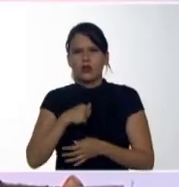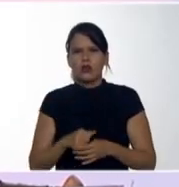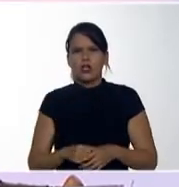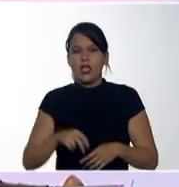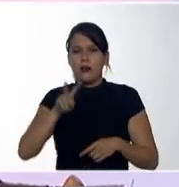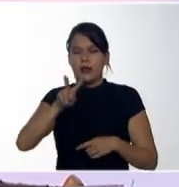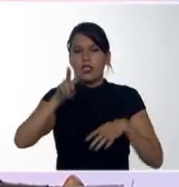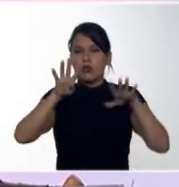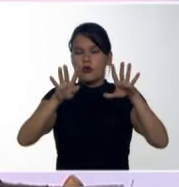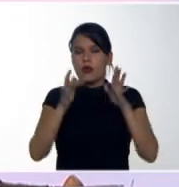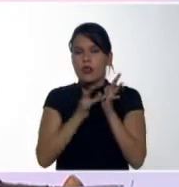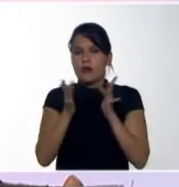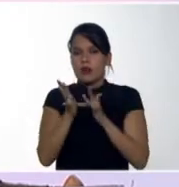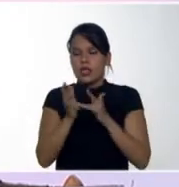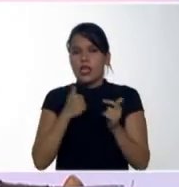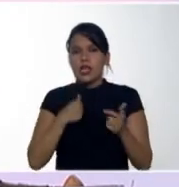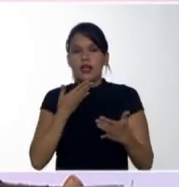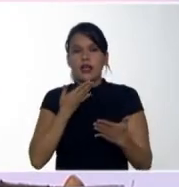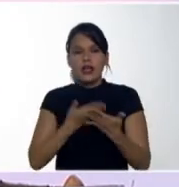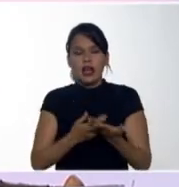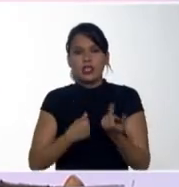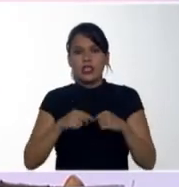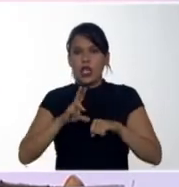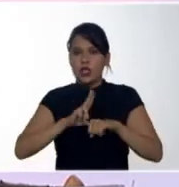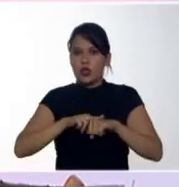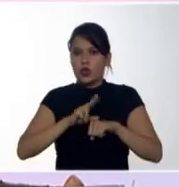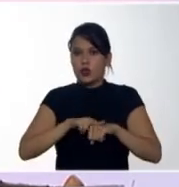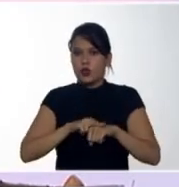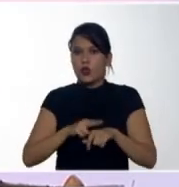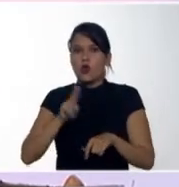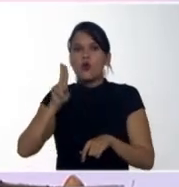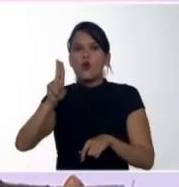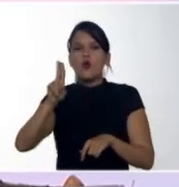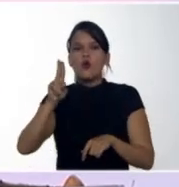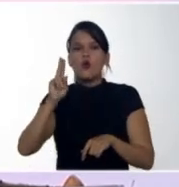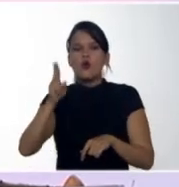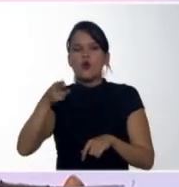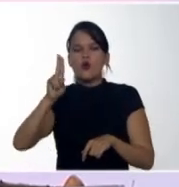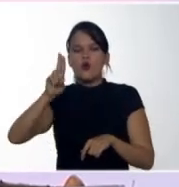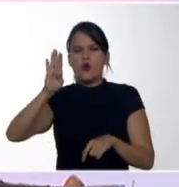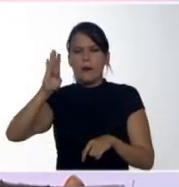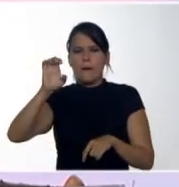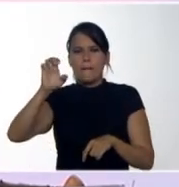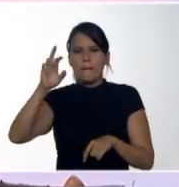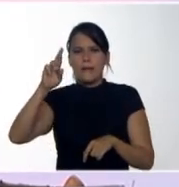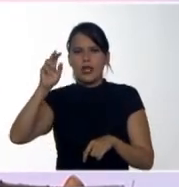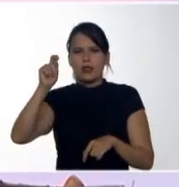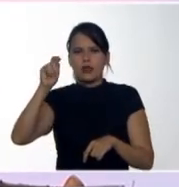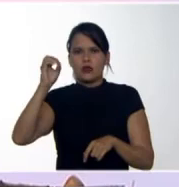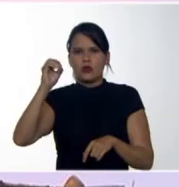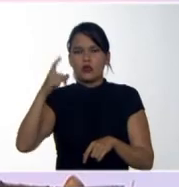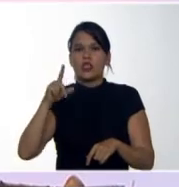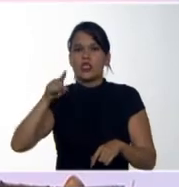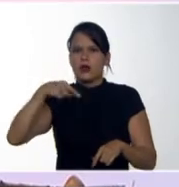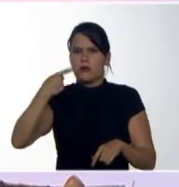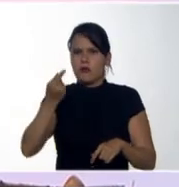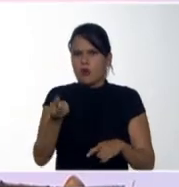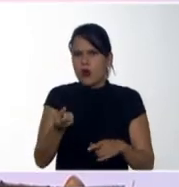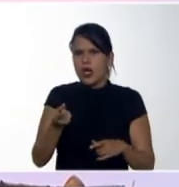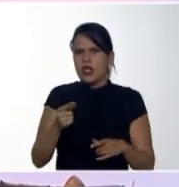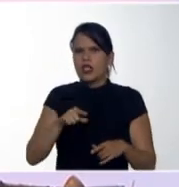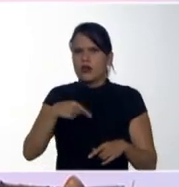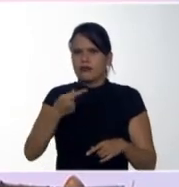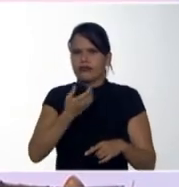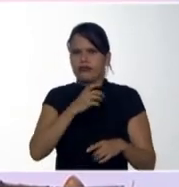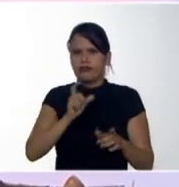29 de abril, gracias al doctor Humberto Fernández Morán. Luego de la dictadura de Marcos Pérez Jiménez, se reformula todo